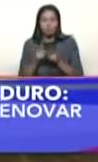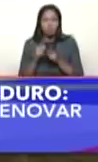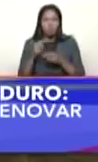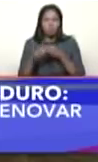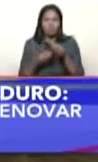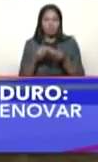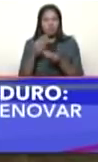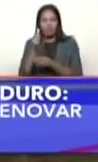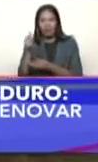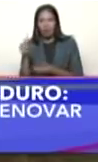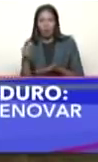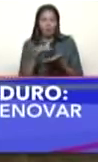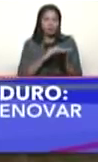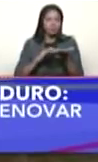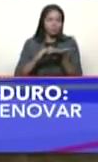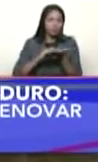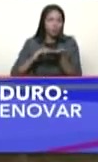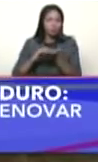cada solución.